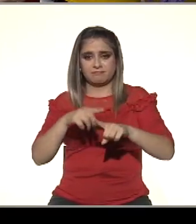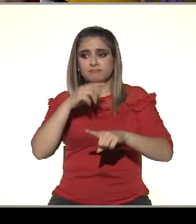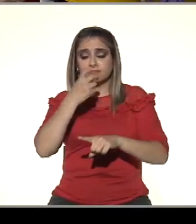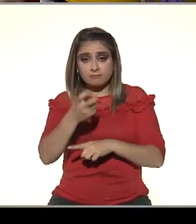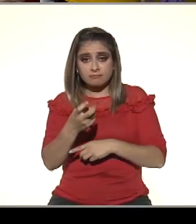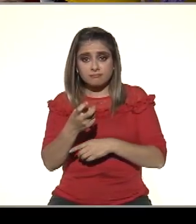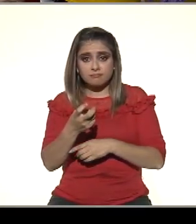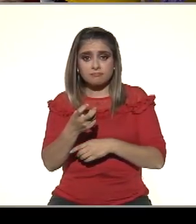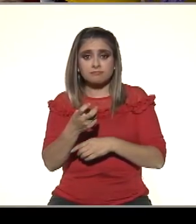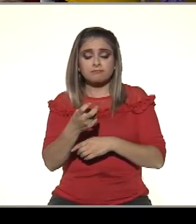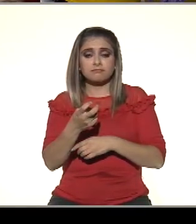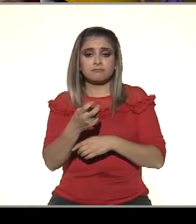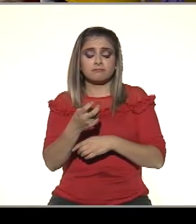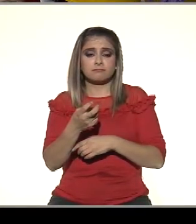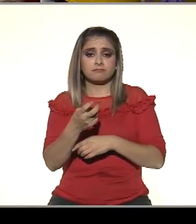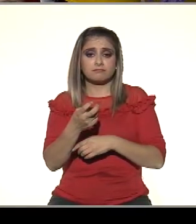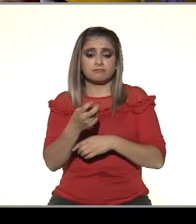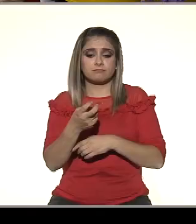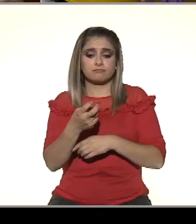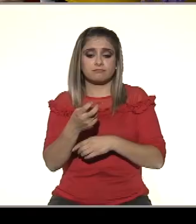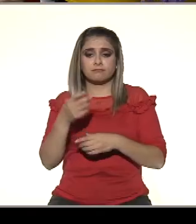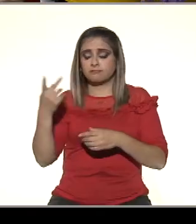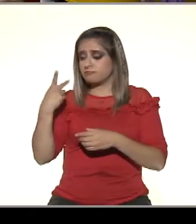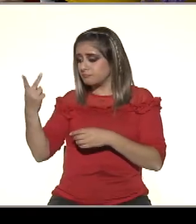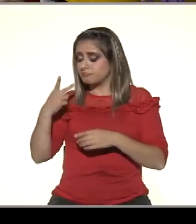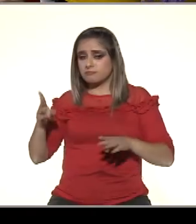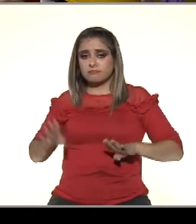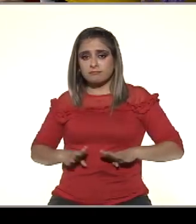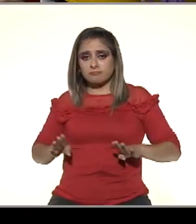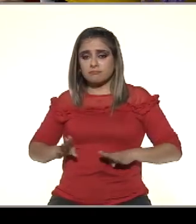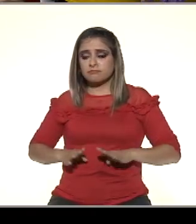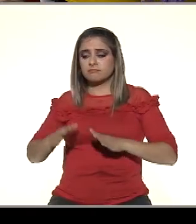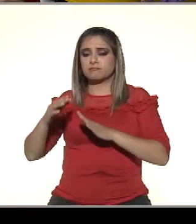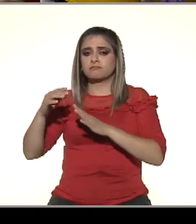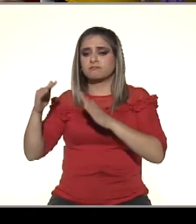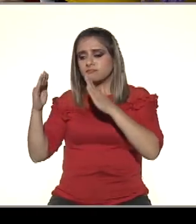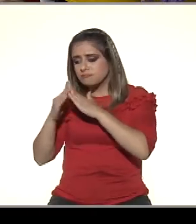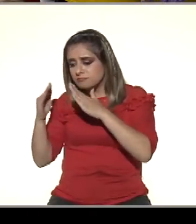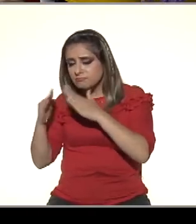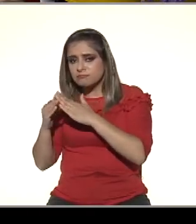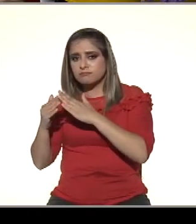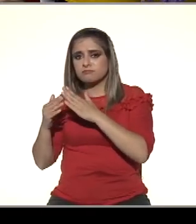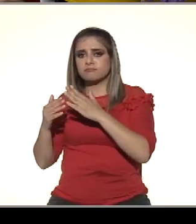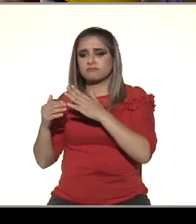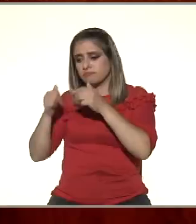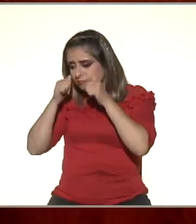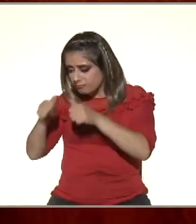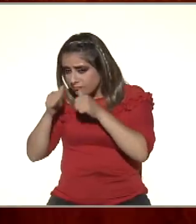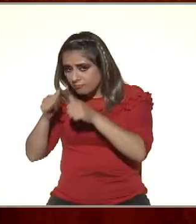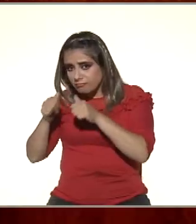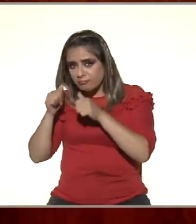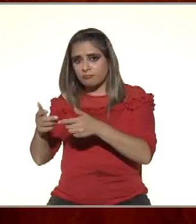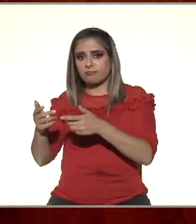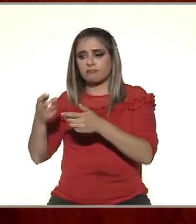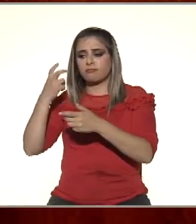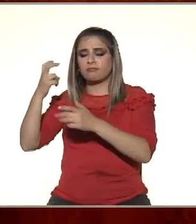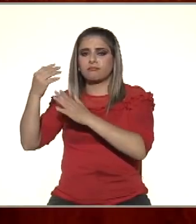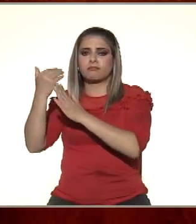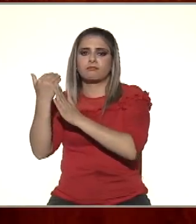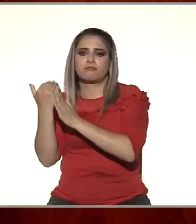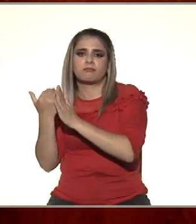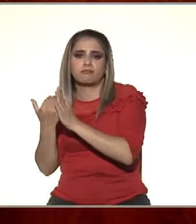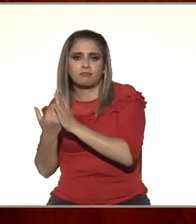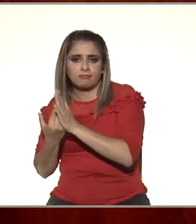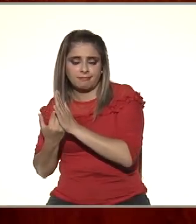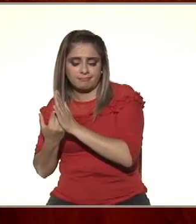Yo creo que la muerte de las relaciones está en lo doméstico, está en eso, ahí se pierden muchas cosas, pero